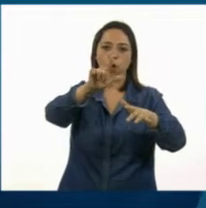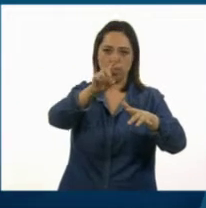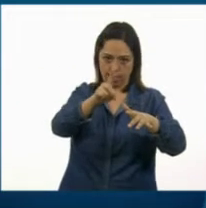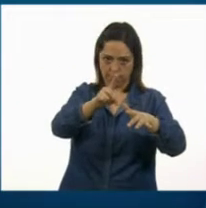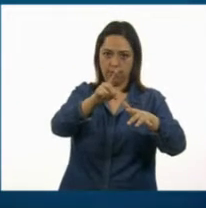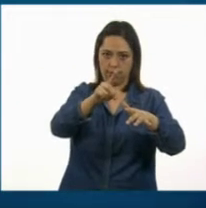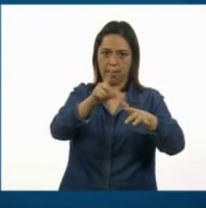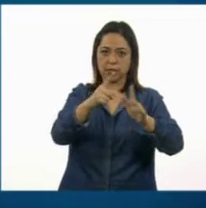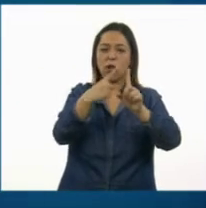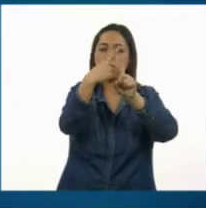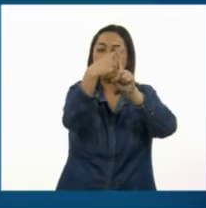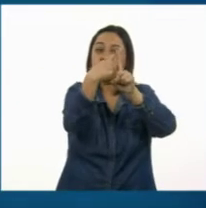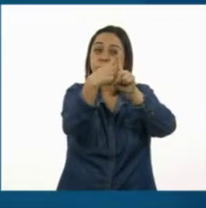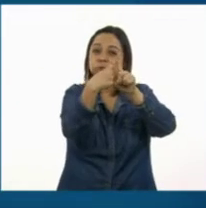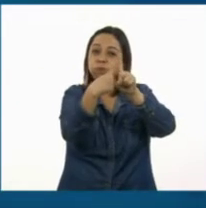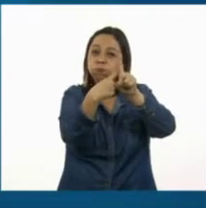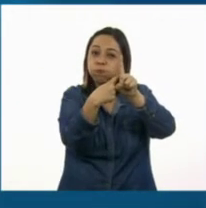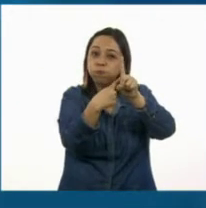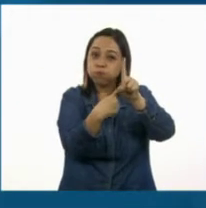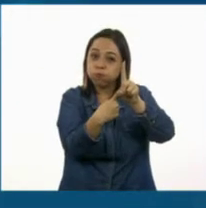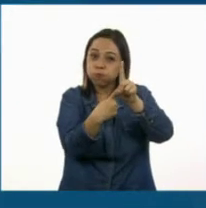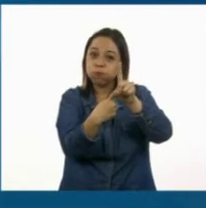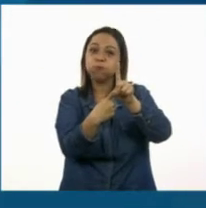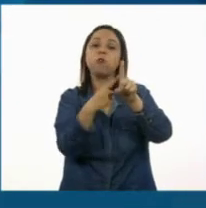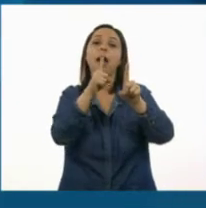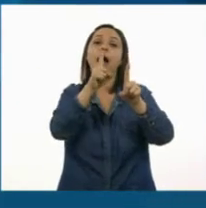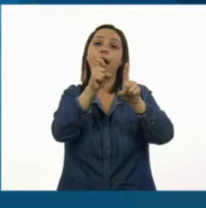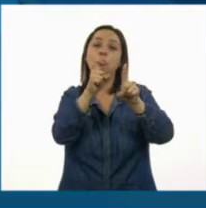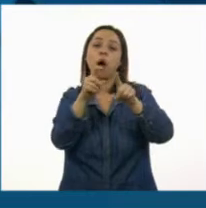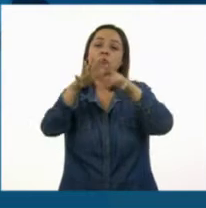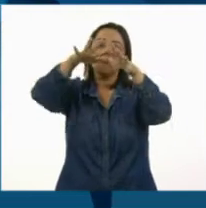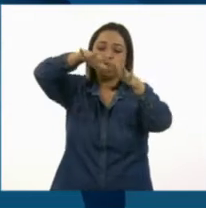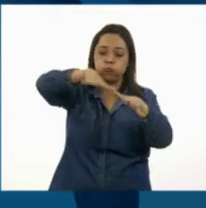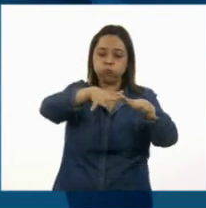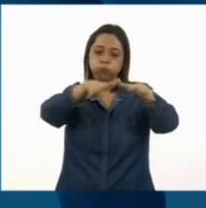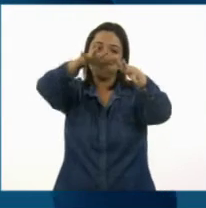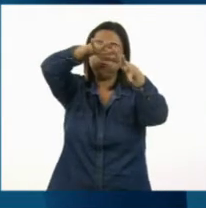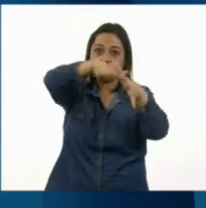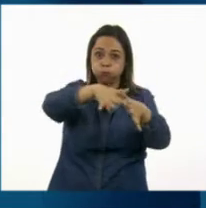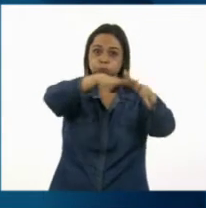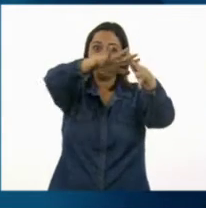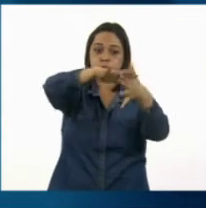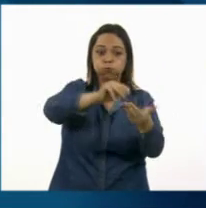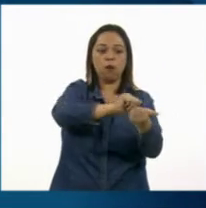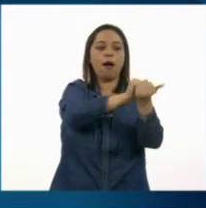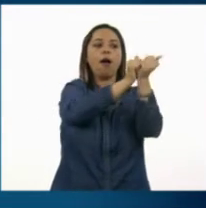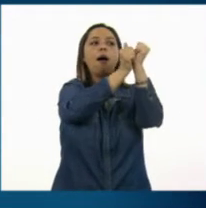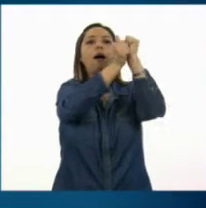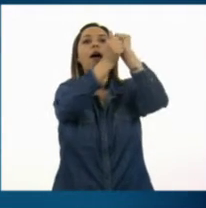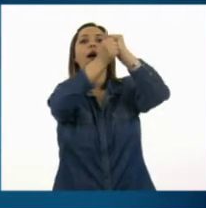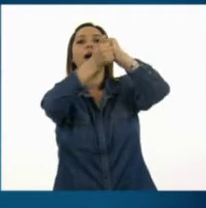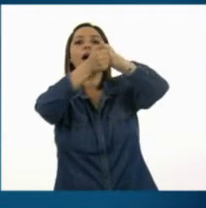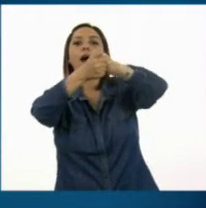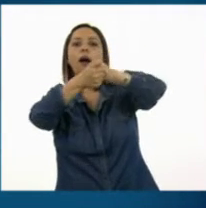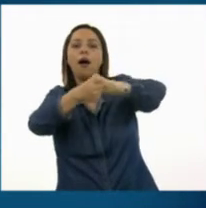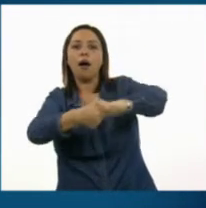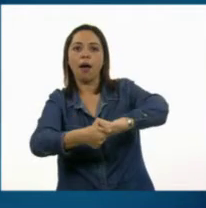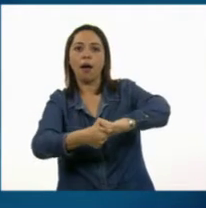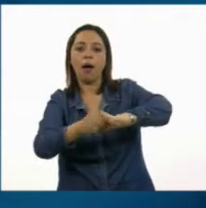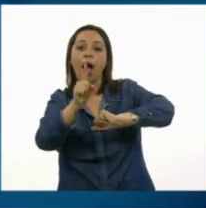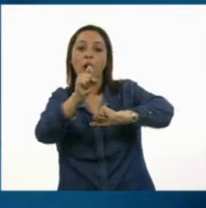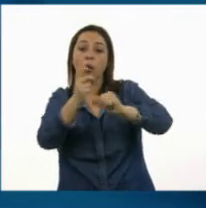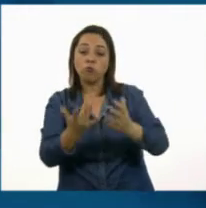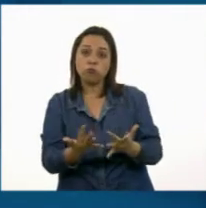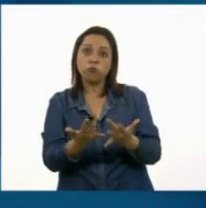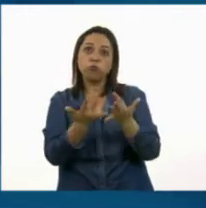bajas temperaturas. Estas corrientes, por sus bajas temperaturas, precisamente evitan la evaporación del agua y por lo mismo no